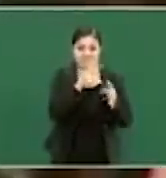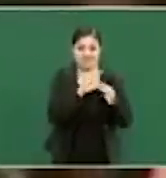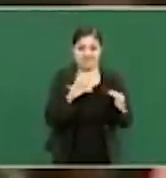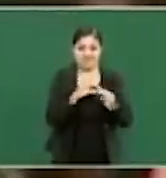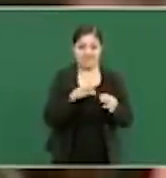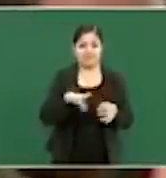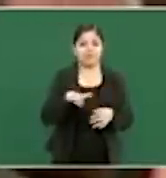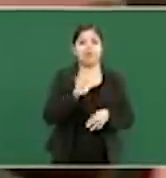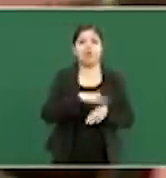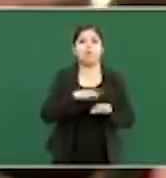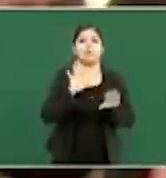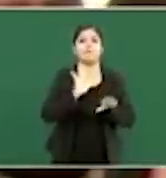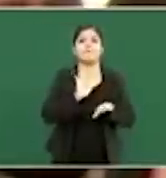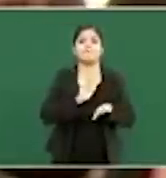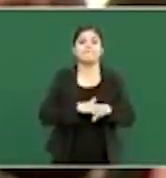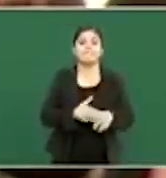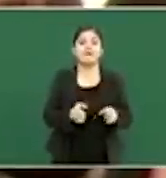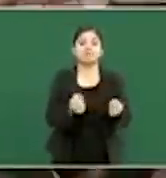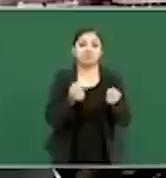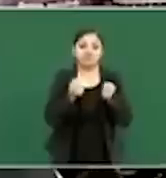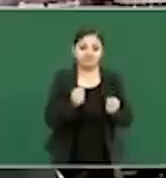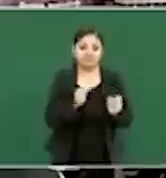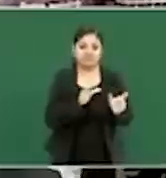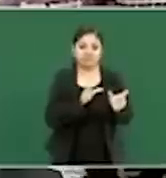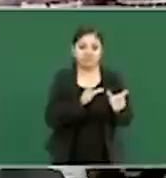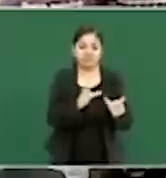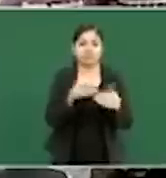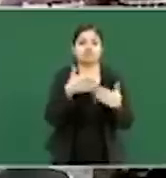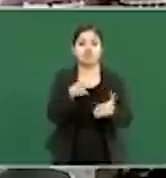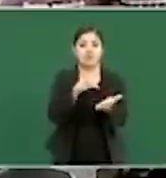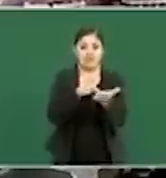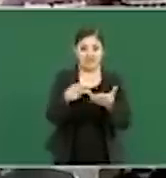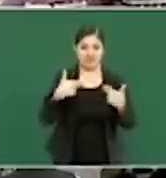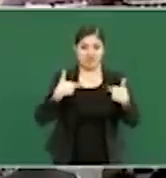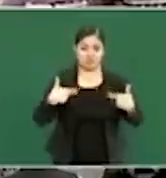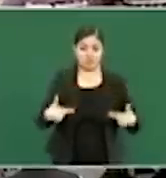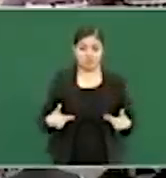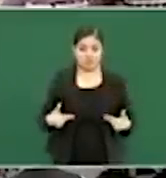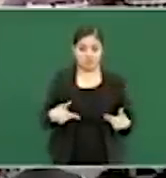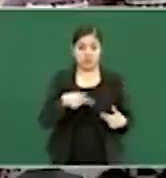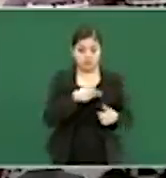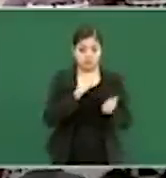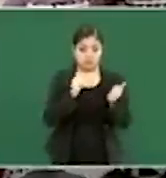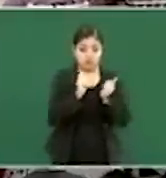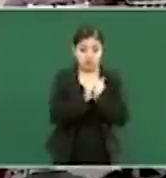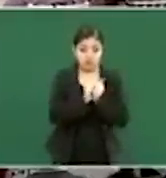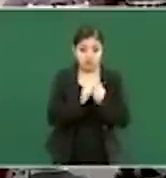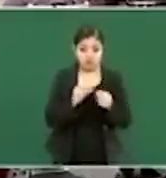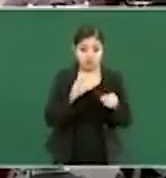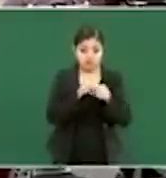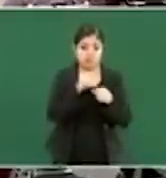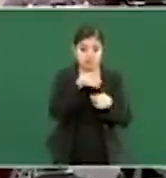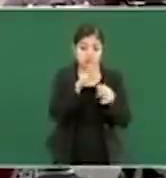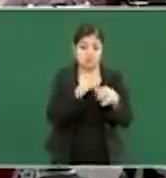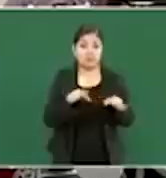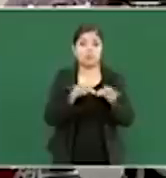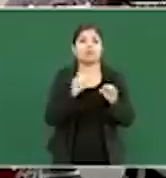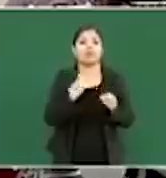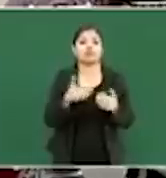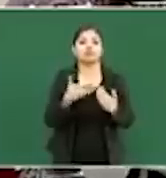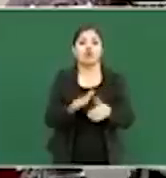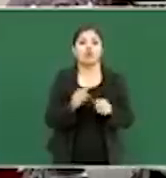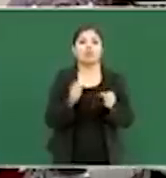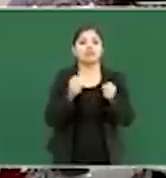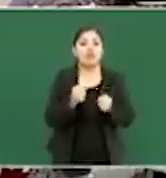de reforzar las políticas en materia de derechos humanos va a incluir este tema tan delicado de seguridad y los